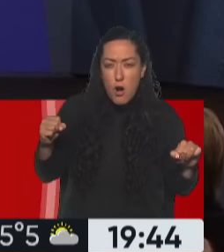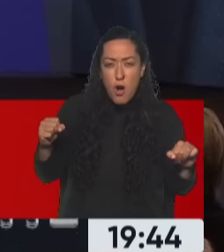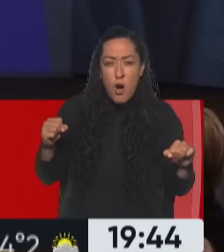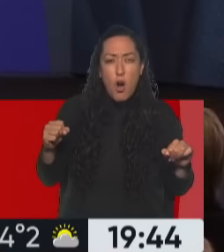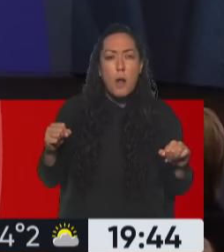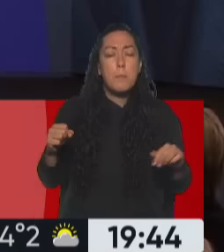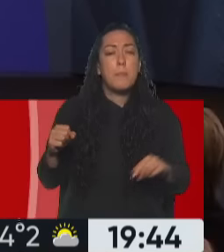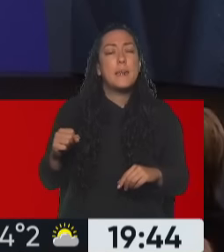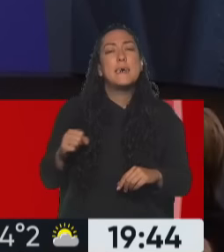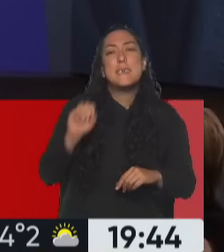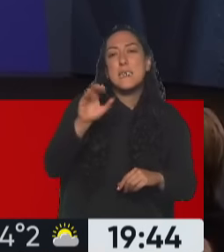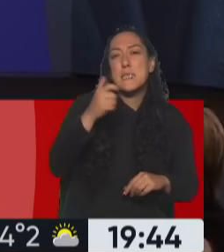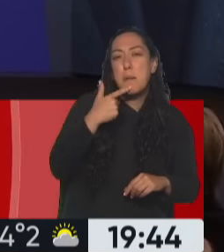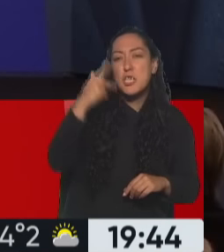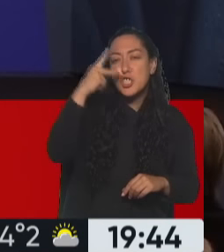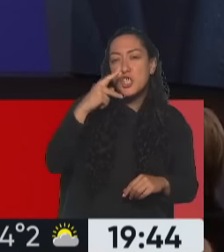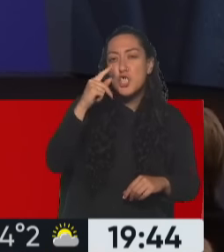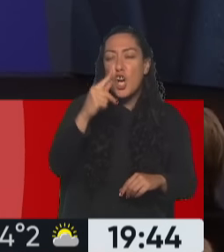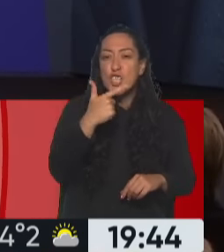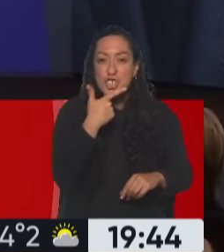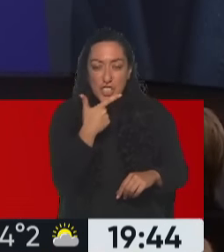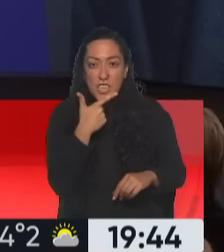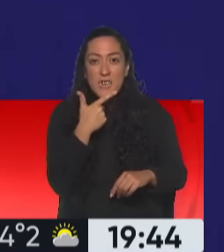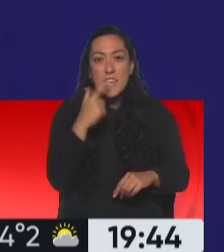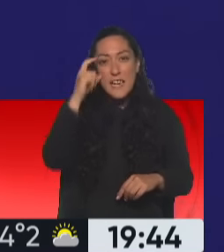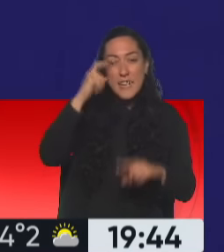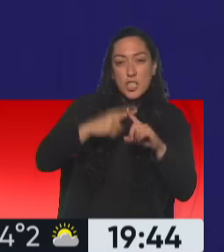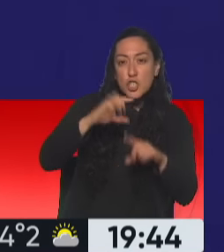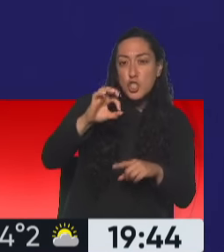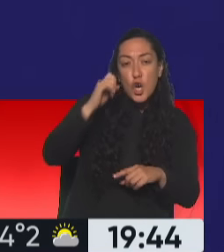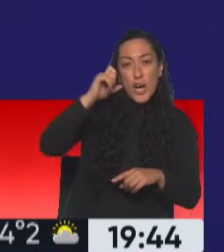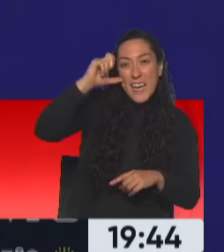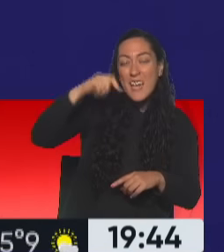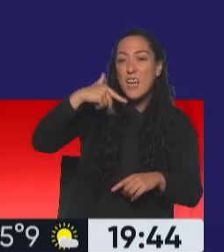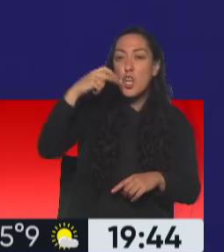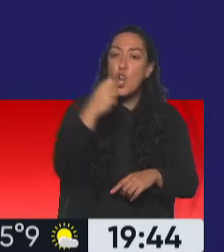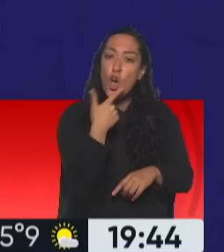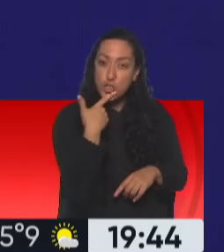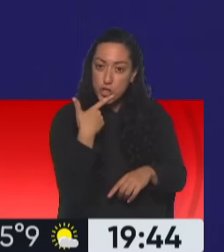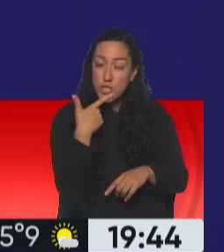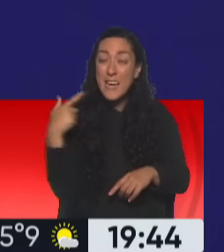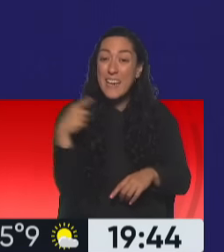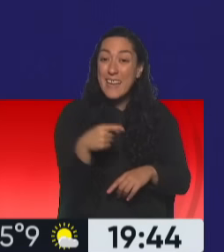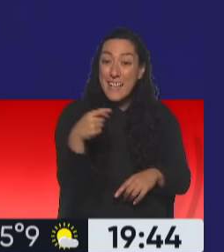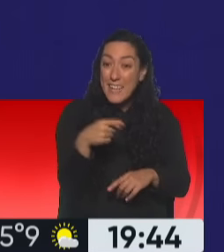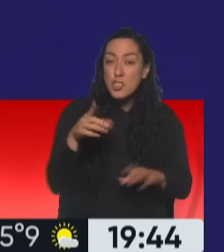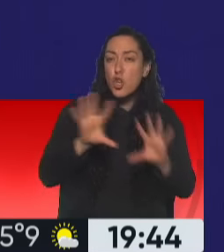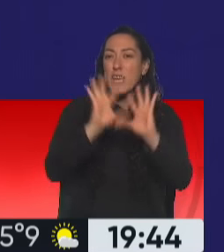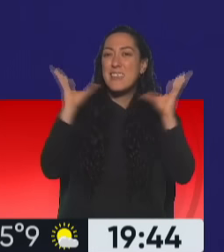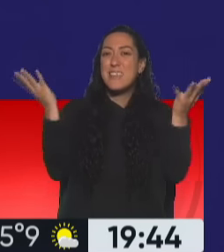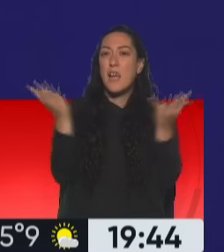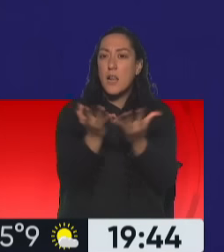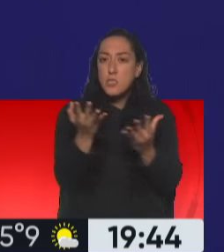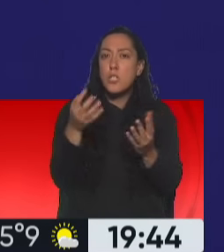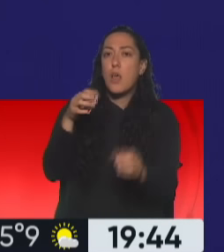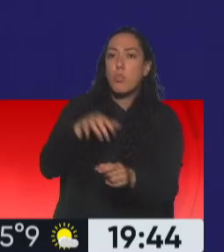shocks exógenos pueden ser, digamos, porque ustedes tuvieran algún cambio en los términos de intercambio, es decir, que tiene que ver con la cuestión internacional,